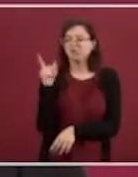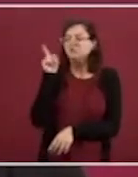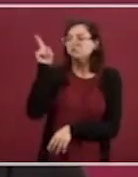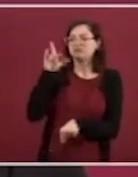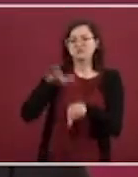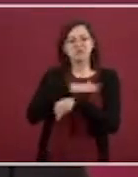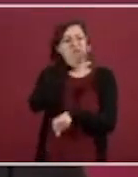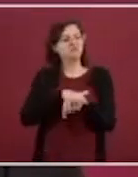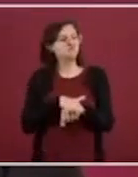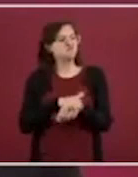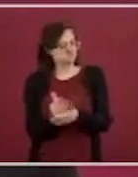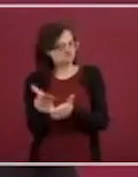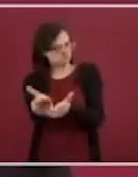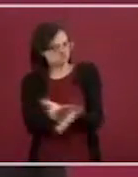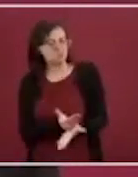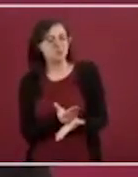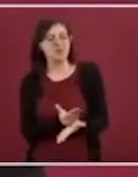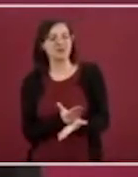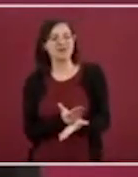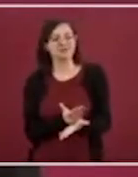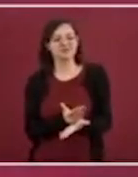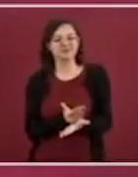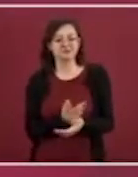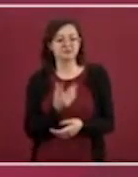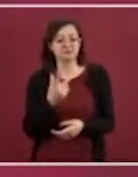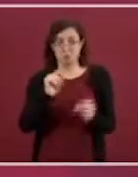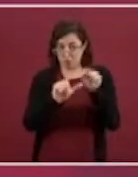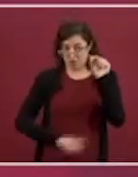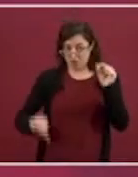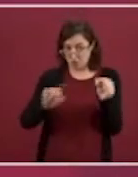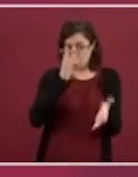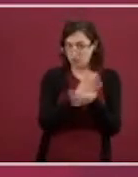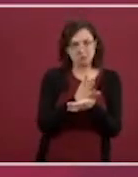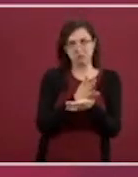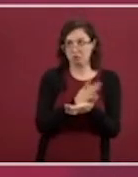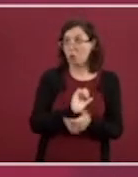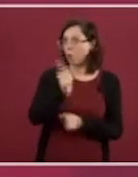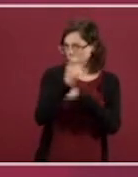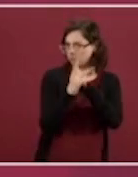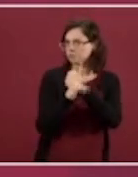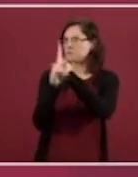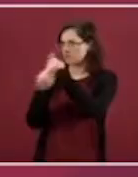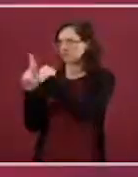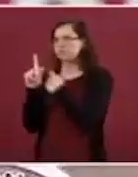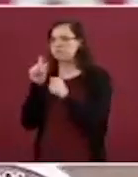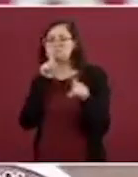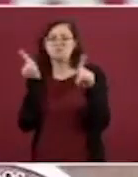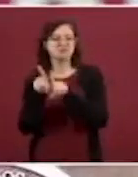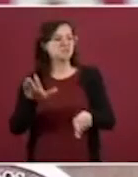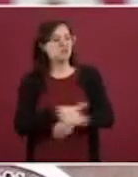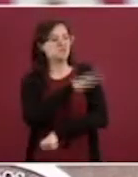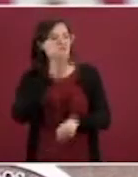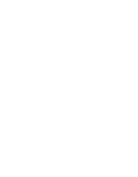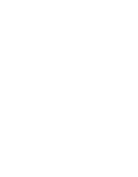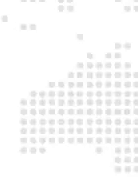reducen la calificación de los países, no solo de México? Descalifican.